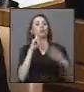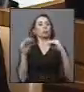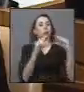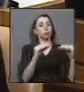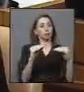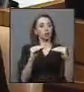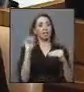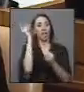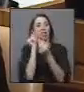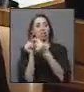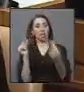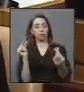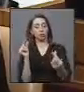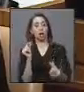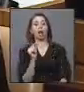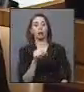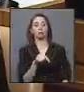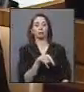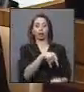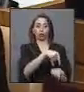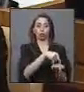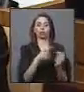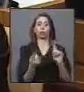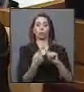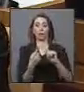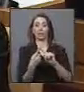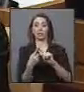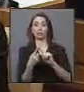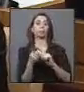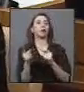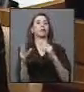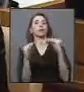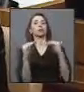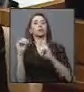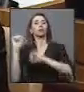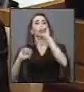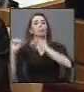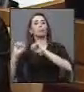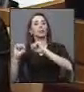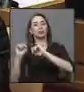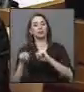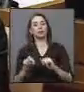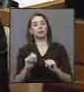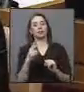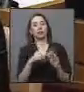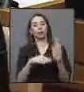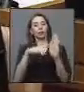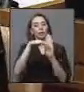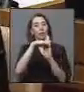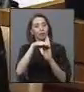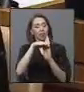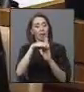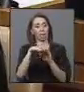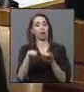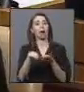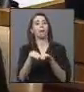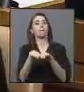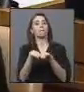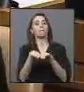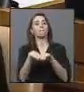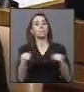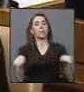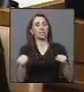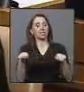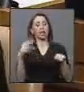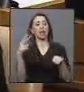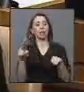Parlamento se hace parte de esta negociación. Es la segunda etapa de la mesa del sector público que se traslada al